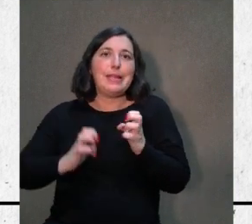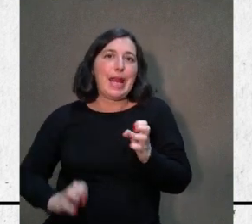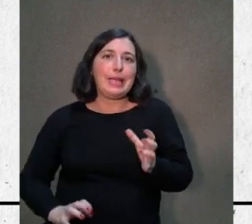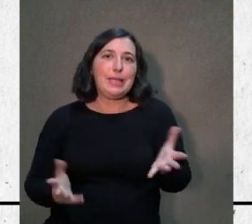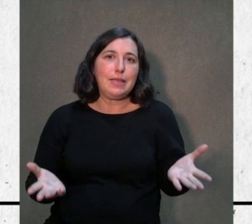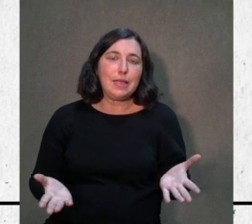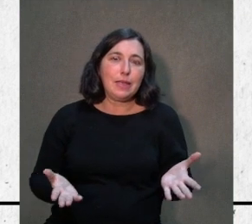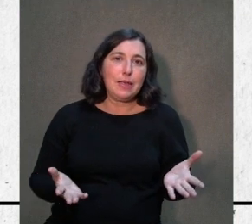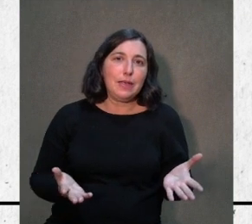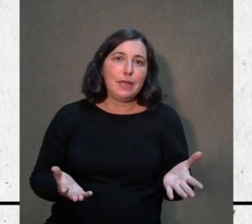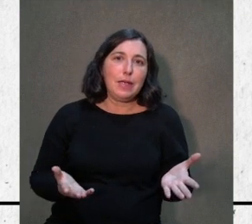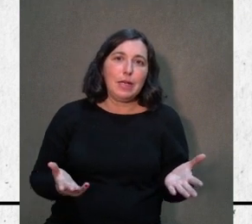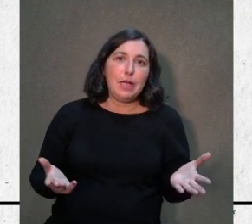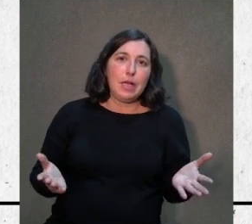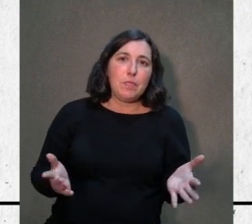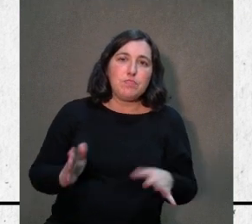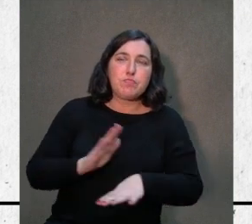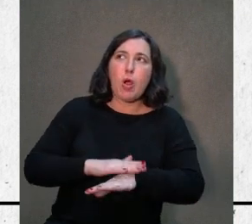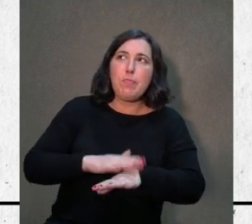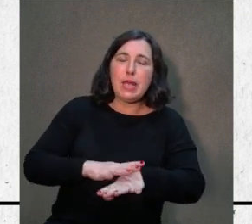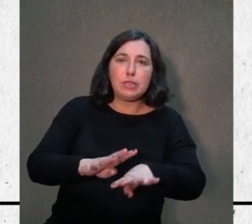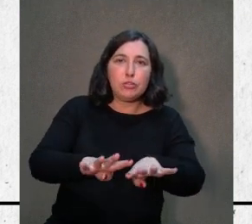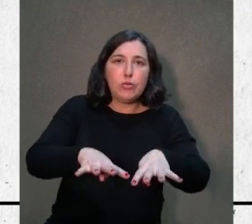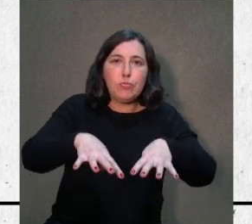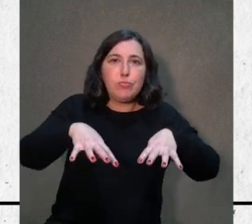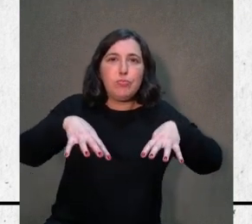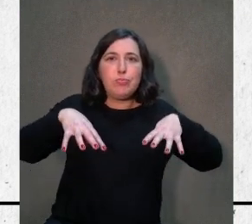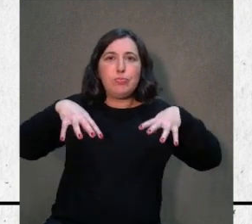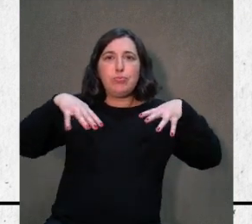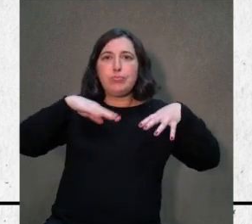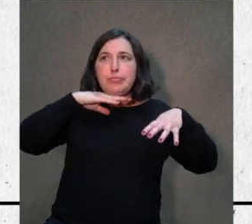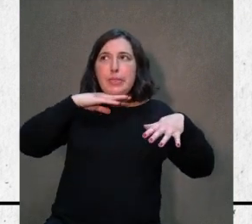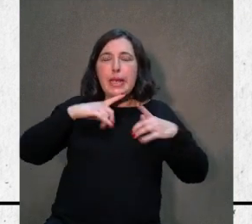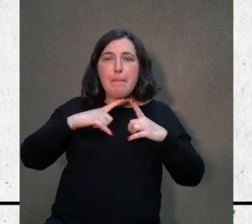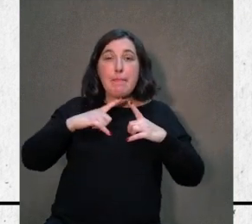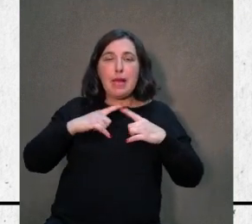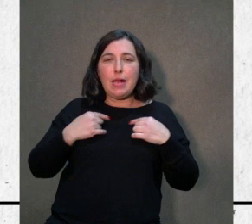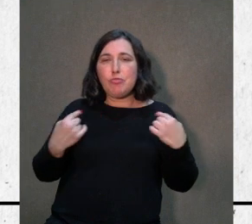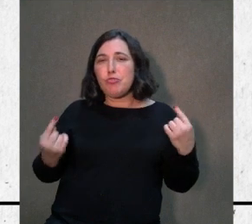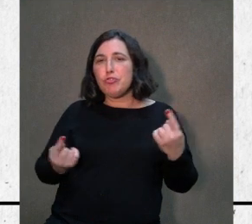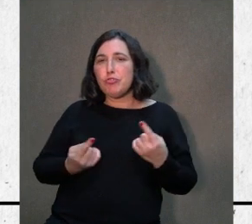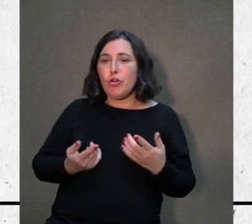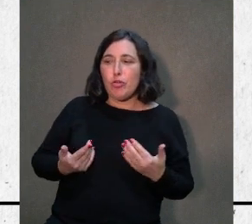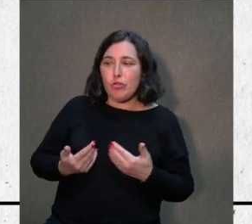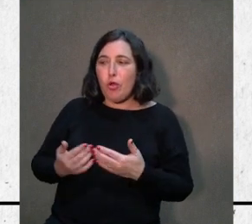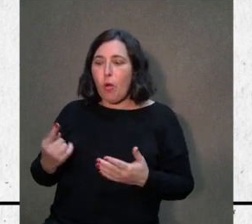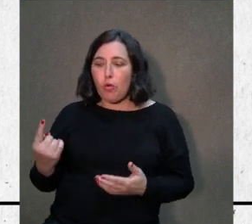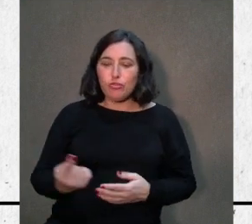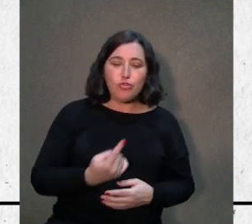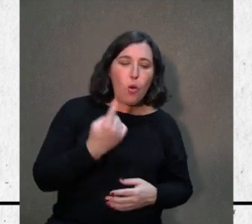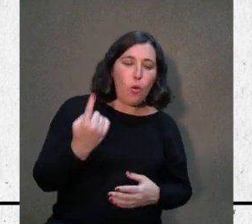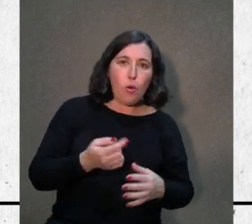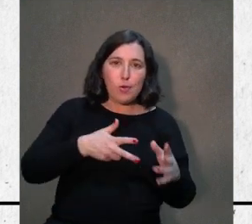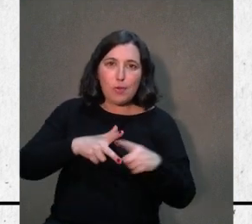esa energía que se da de cuando la sala está ahí llena, mientras uno está haciendo